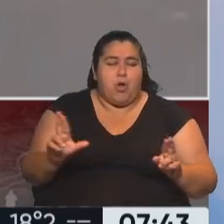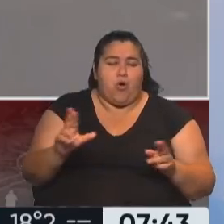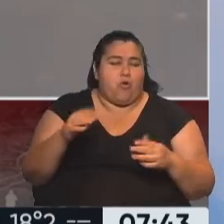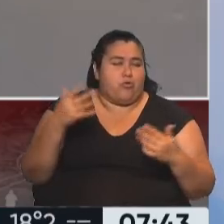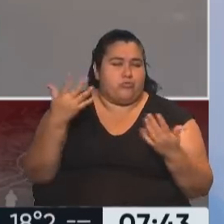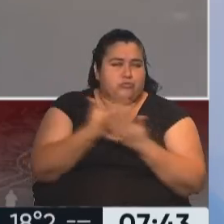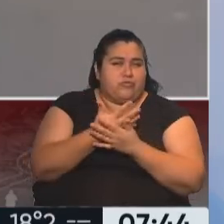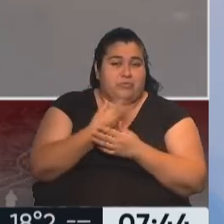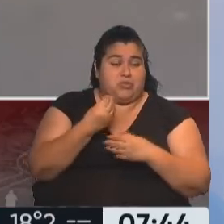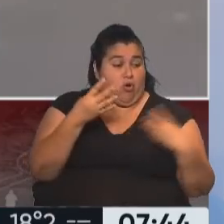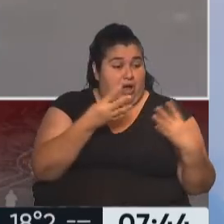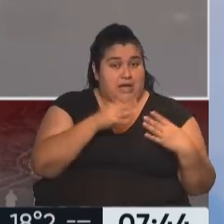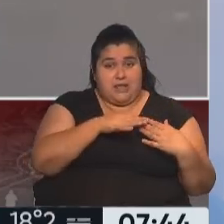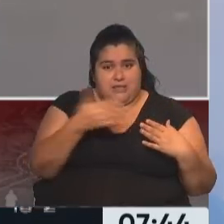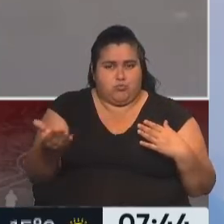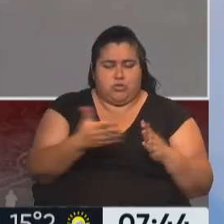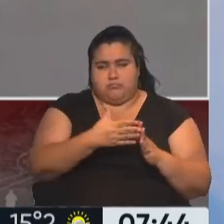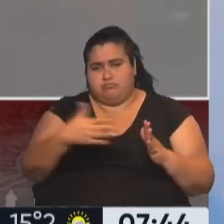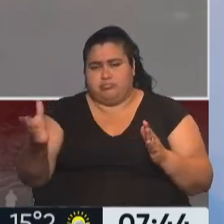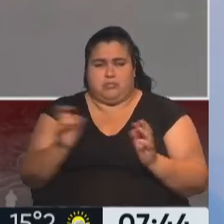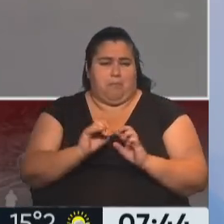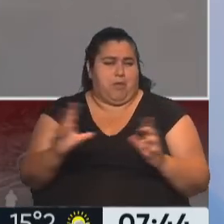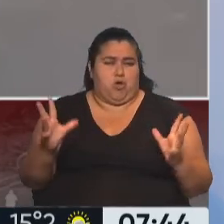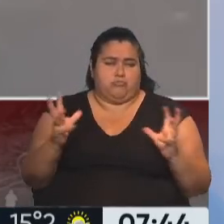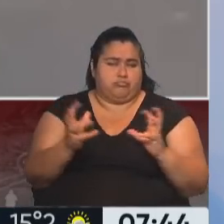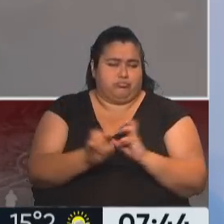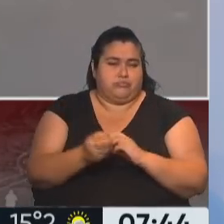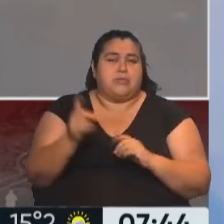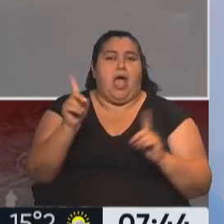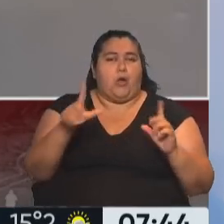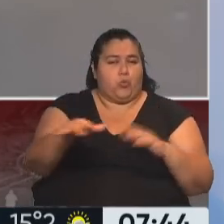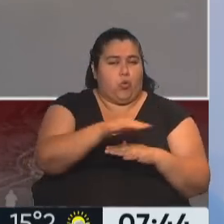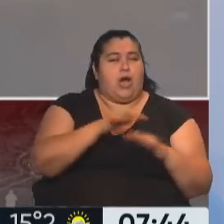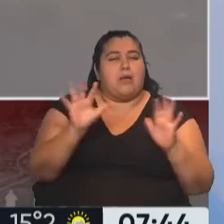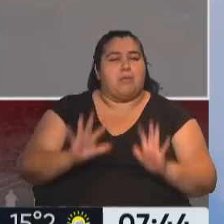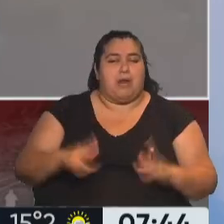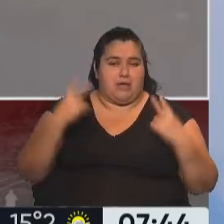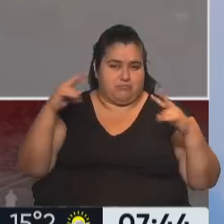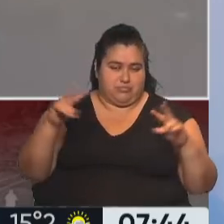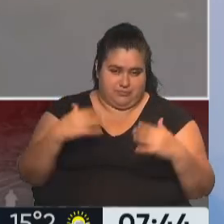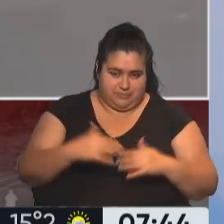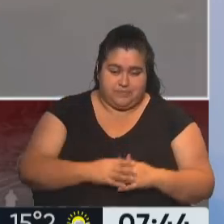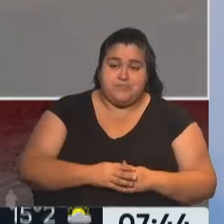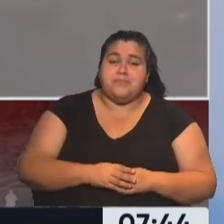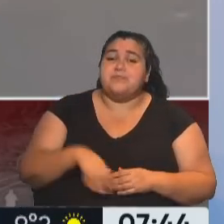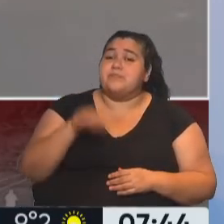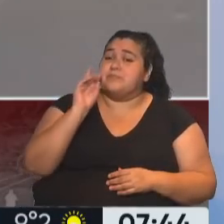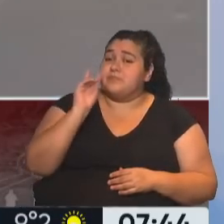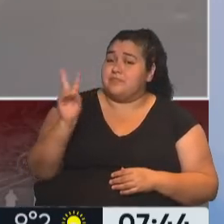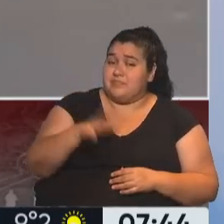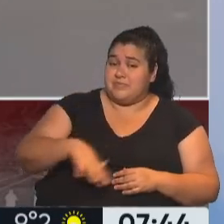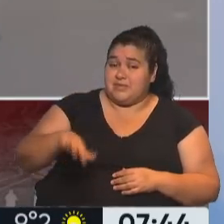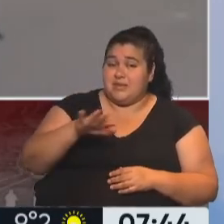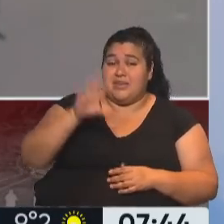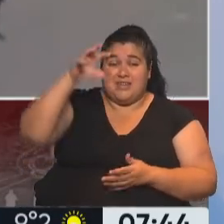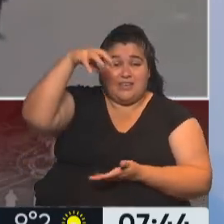de posguerra. Interesante, ¿no? El contexto social. Pobreza al 23%. Ahí acaba de pasar por el monumento Vittorio Emanuele, se lo